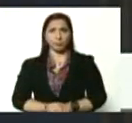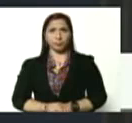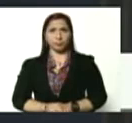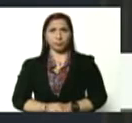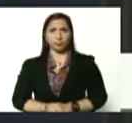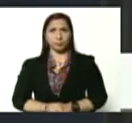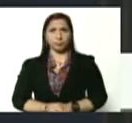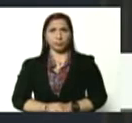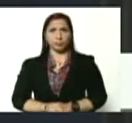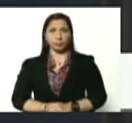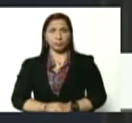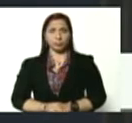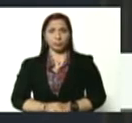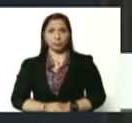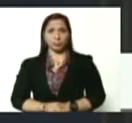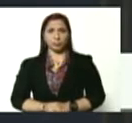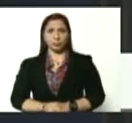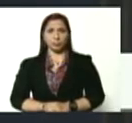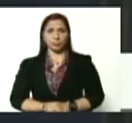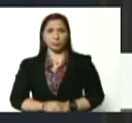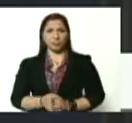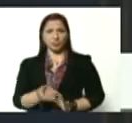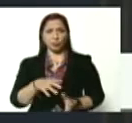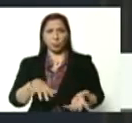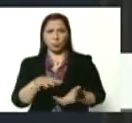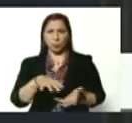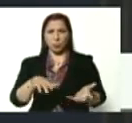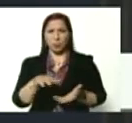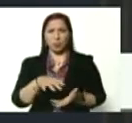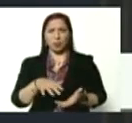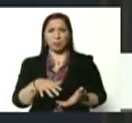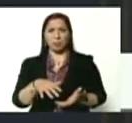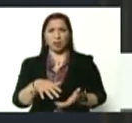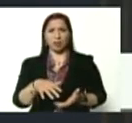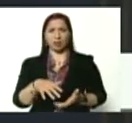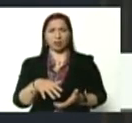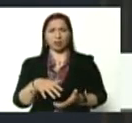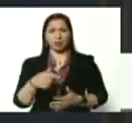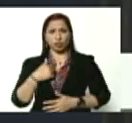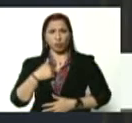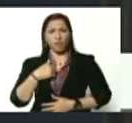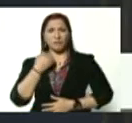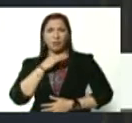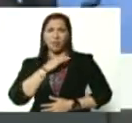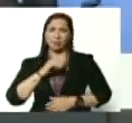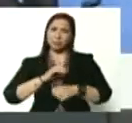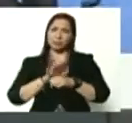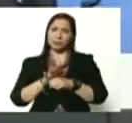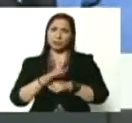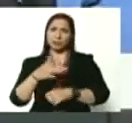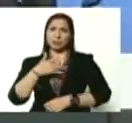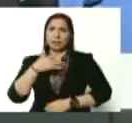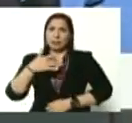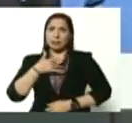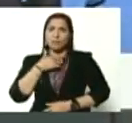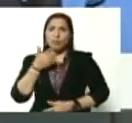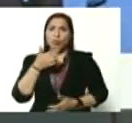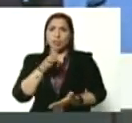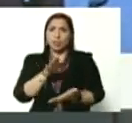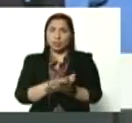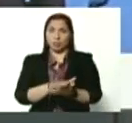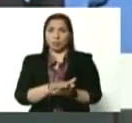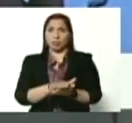en una de esas situaciones de la enfermedad yo sentí que fallecía por